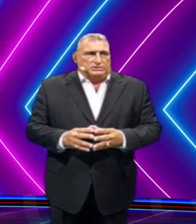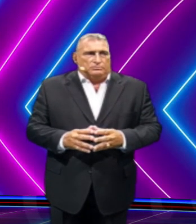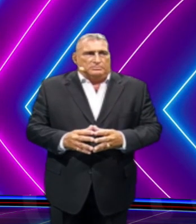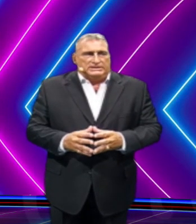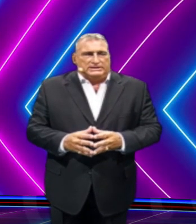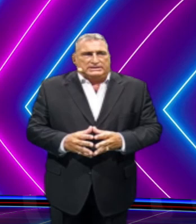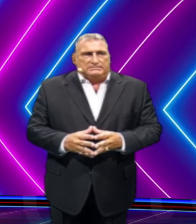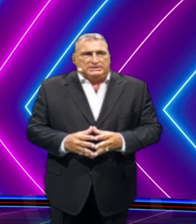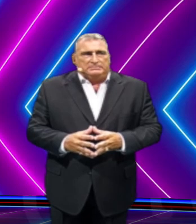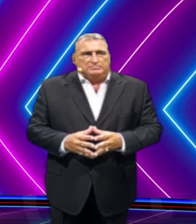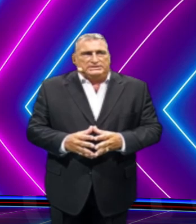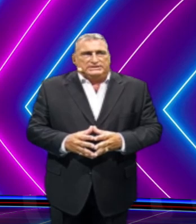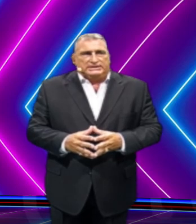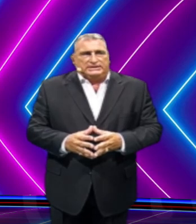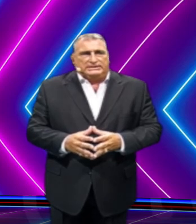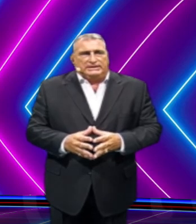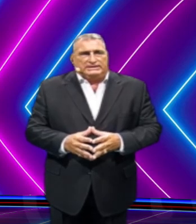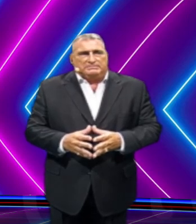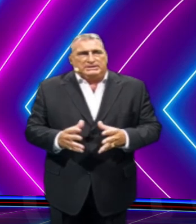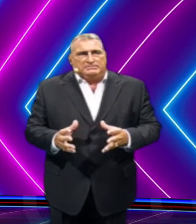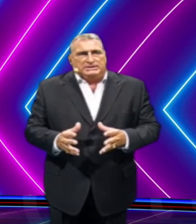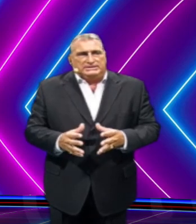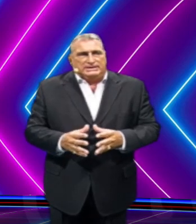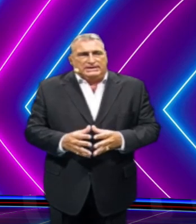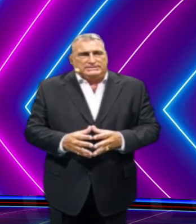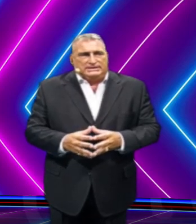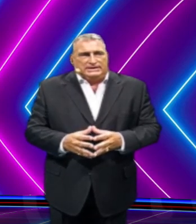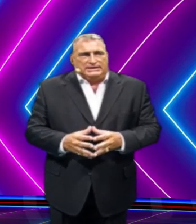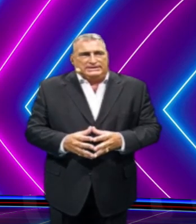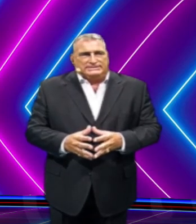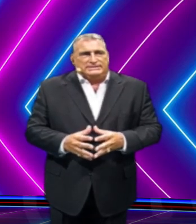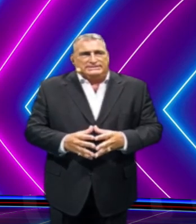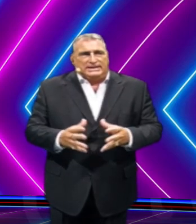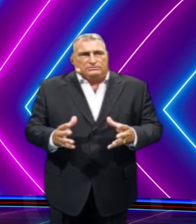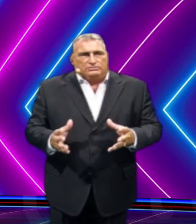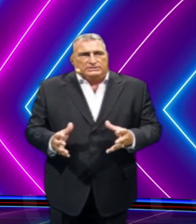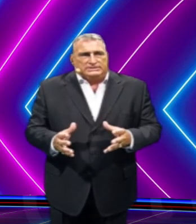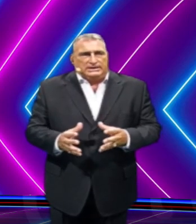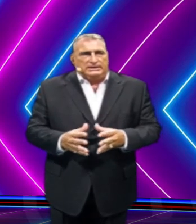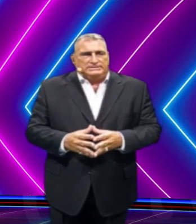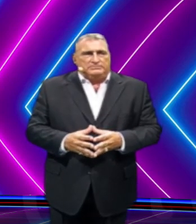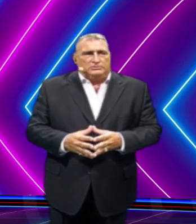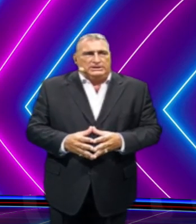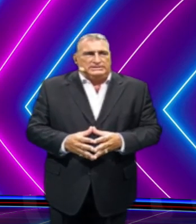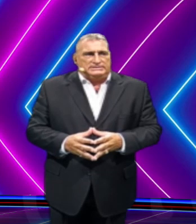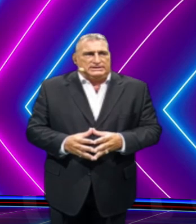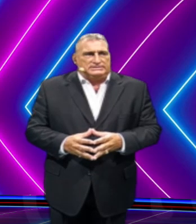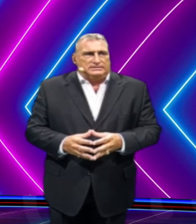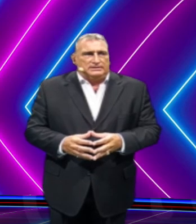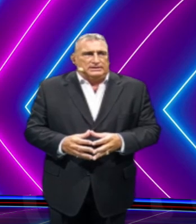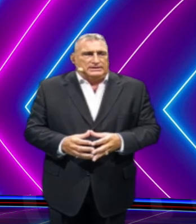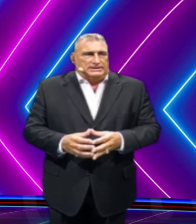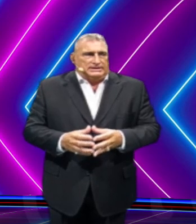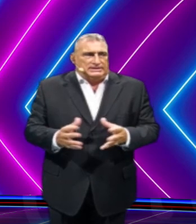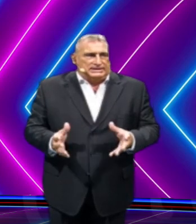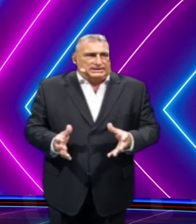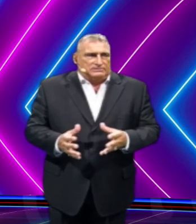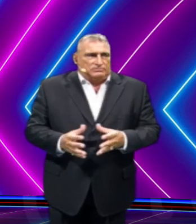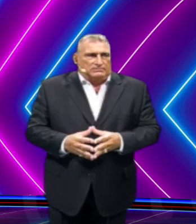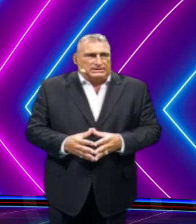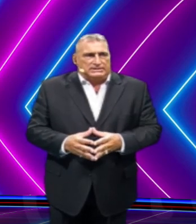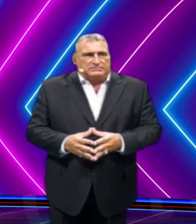Lo que uno plantea también, puede ser que esta pandemia haya acrecentado esa violencia, es decir,